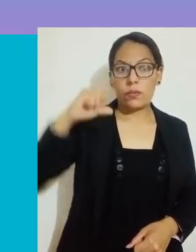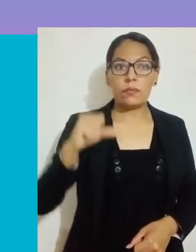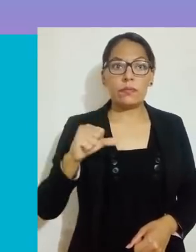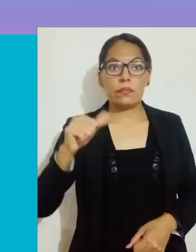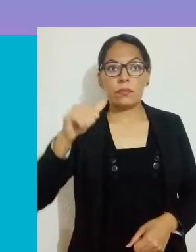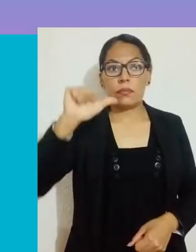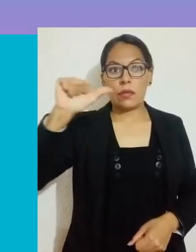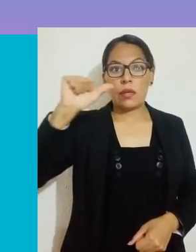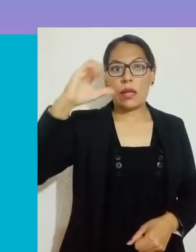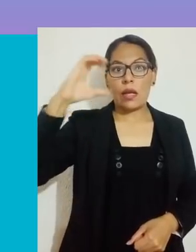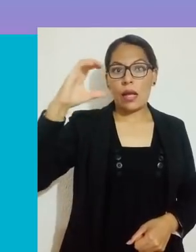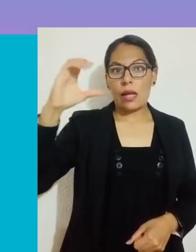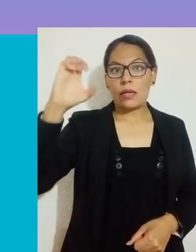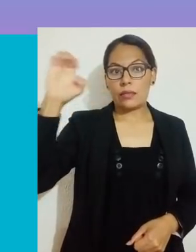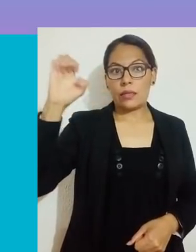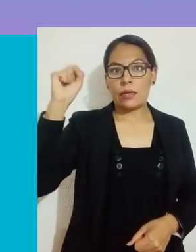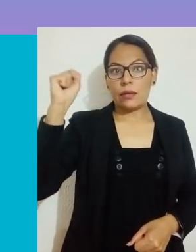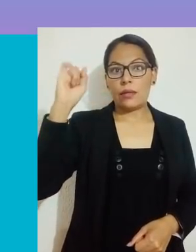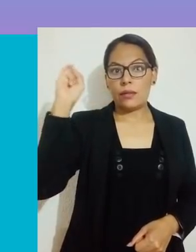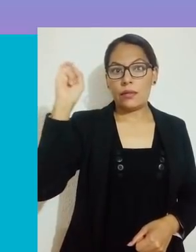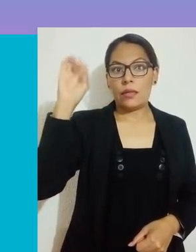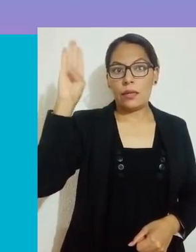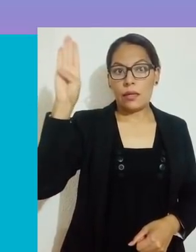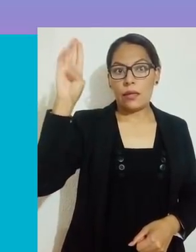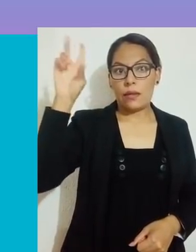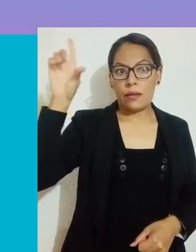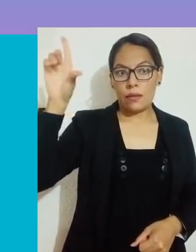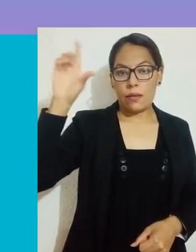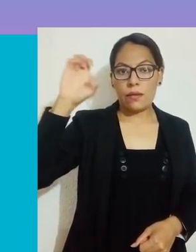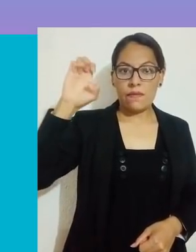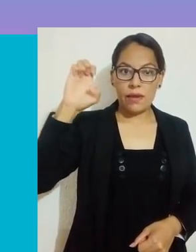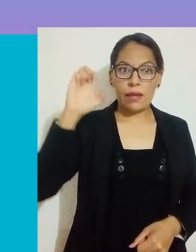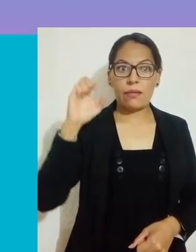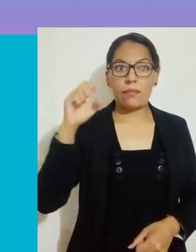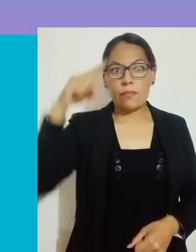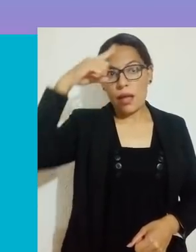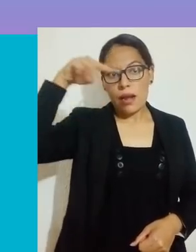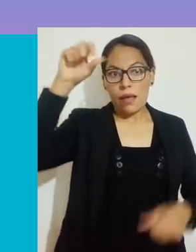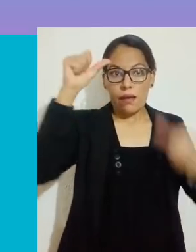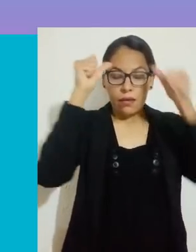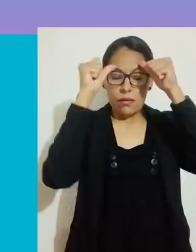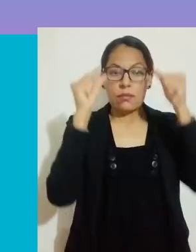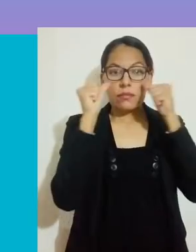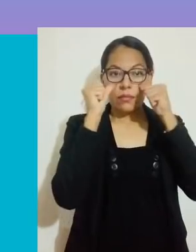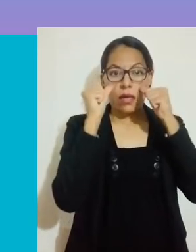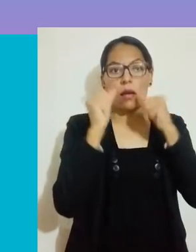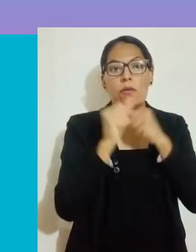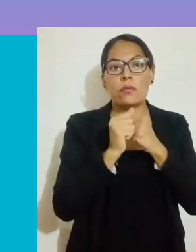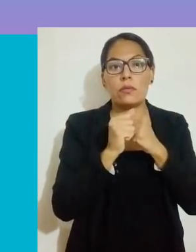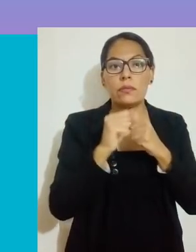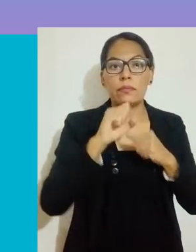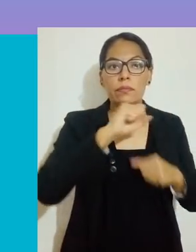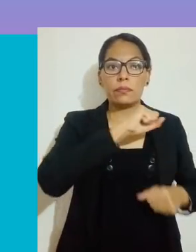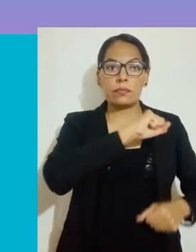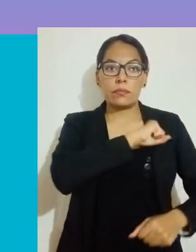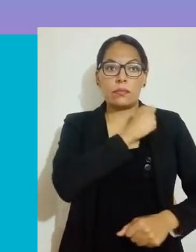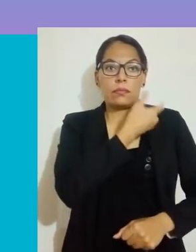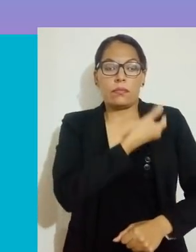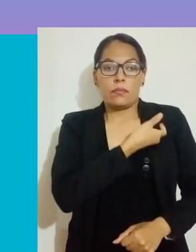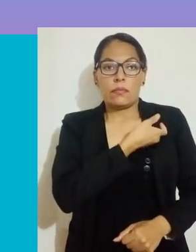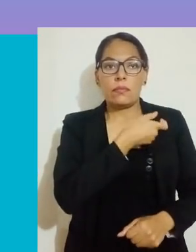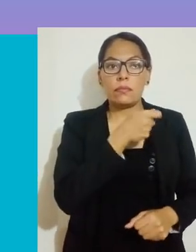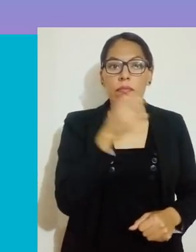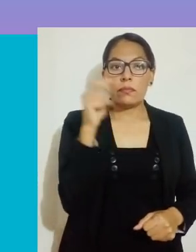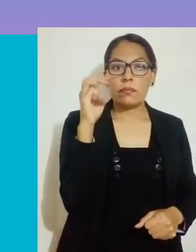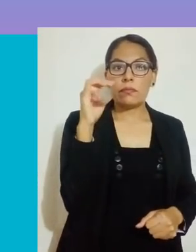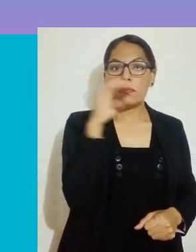o imágenes. Esto es genial en caso de no contar con los libros en macrotipo. Y la que más